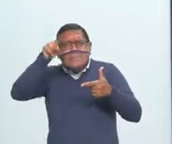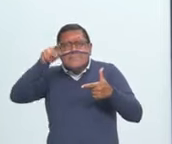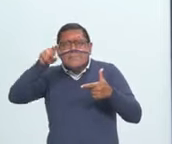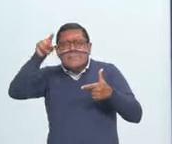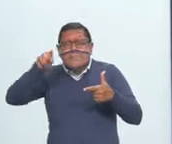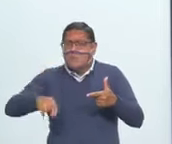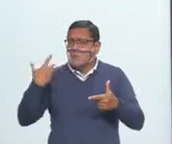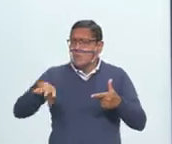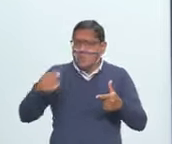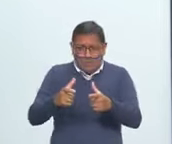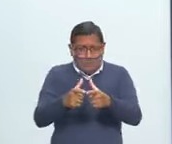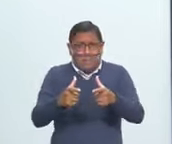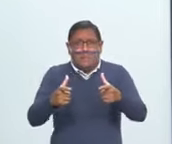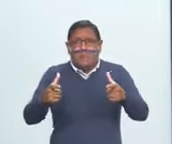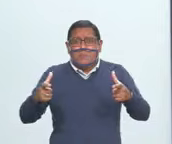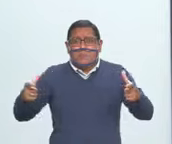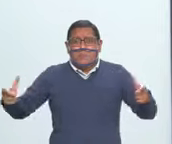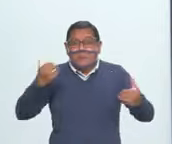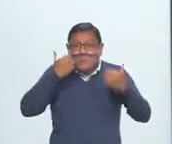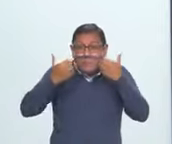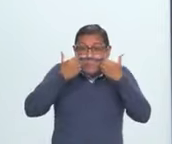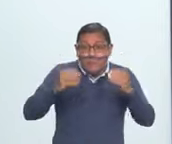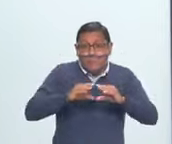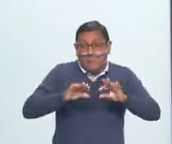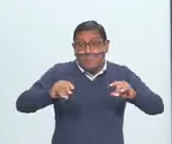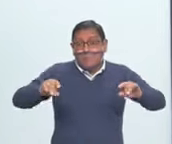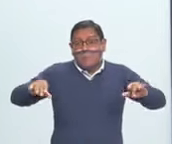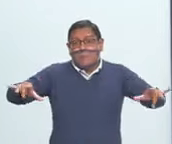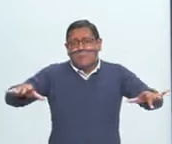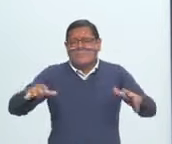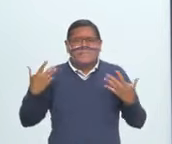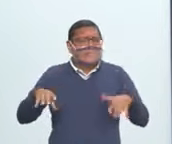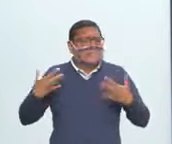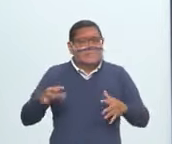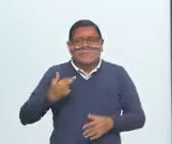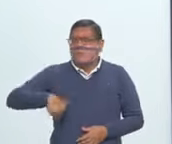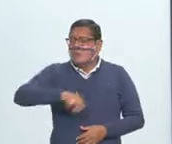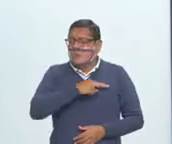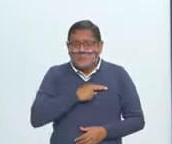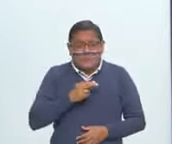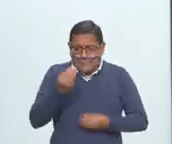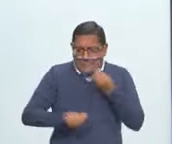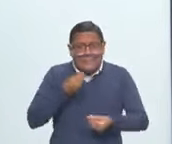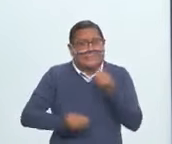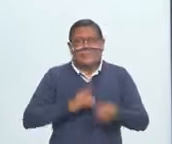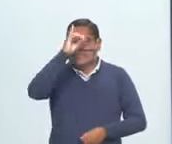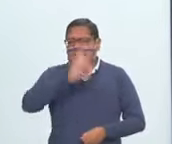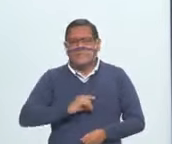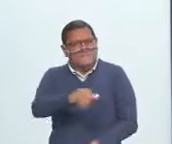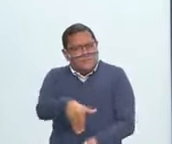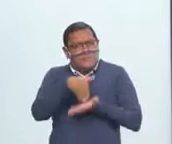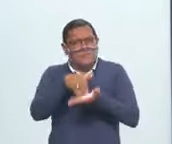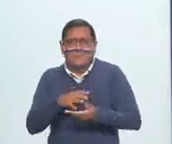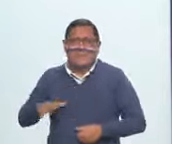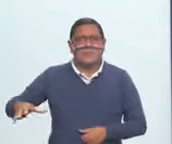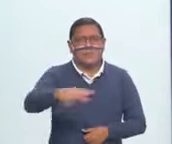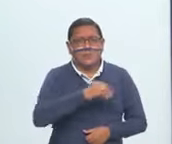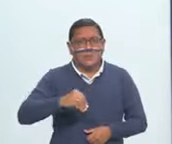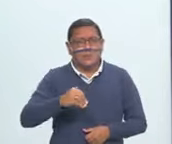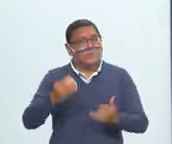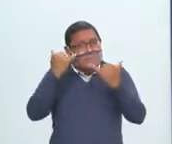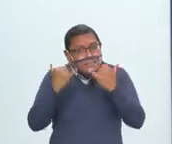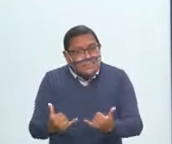exponencial del número de contagiados, que debemos asumir con todo el rigor y todo el compromiso institucional.